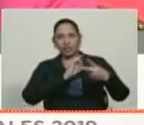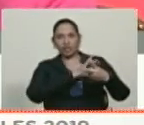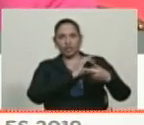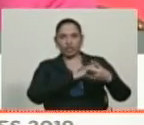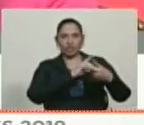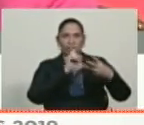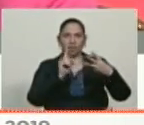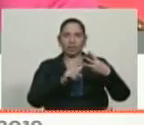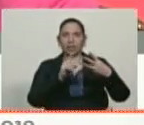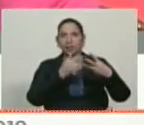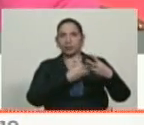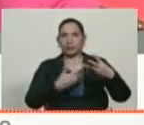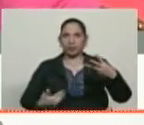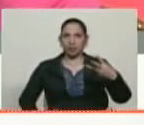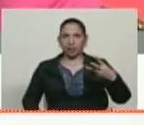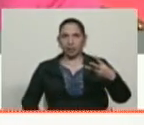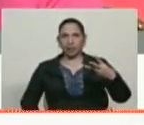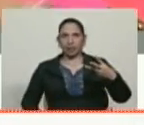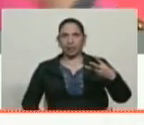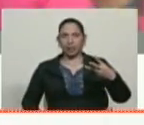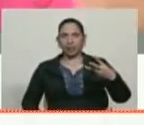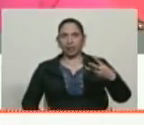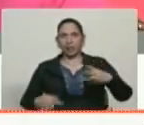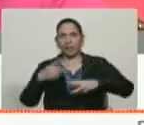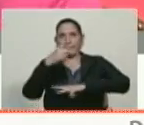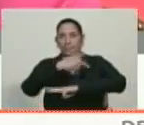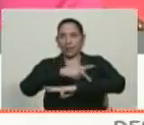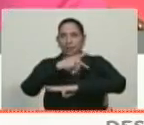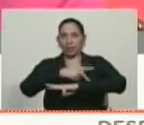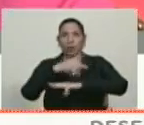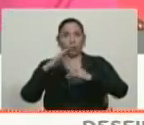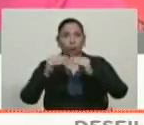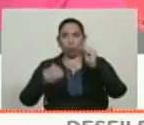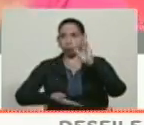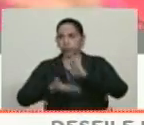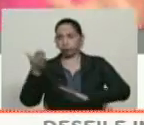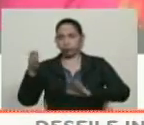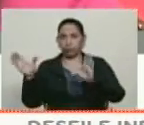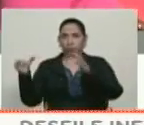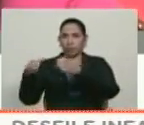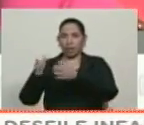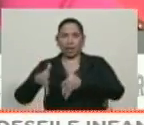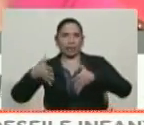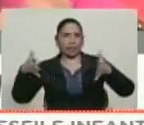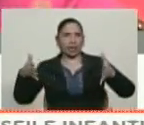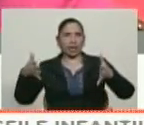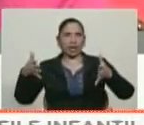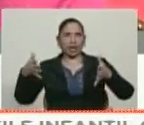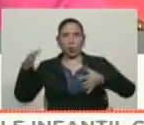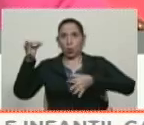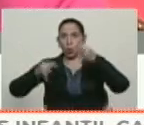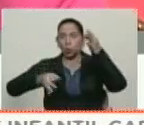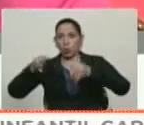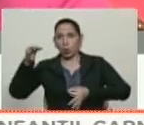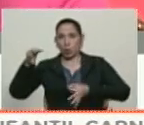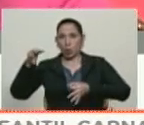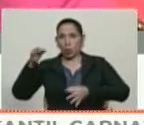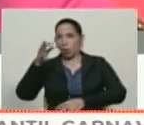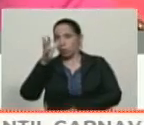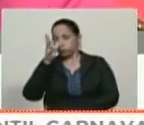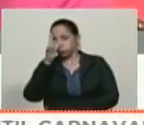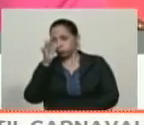señor Almagro, el señor presidente de Paraguay, se fueron todos a Cúcuta para esta gran operación y este show contra